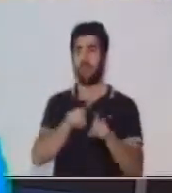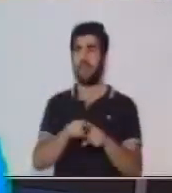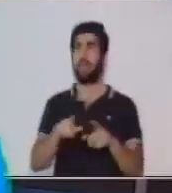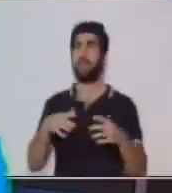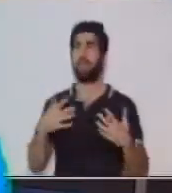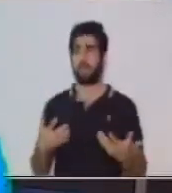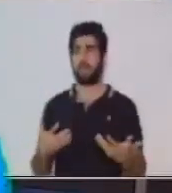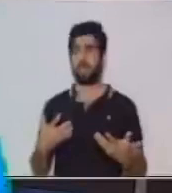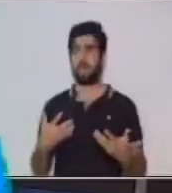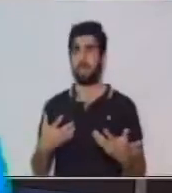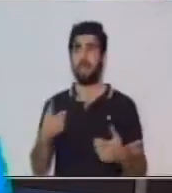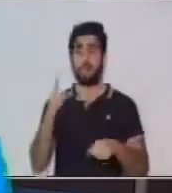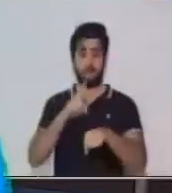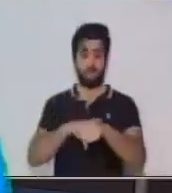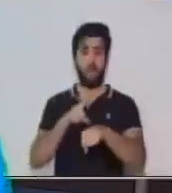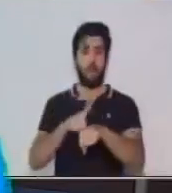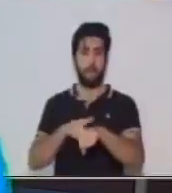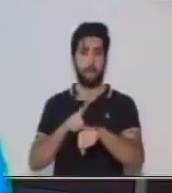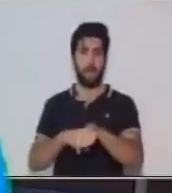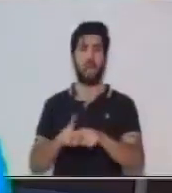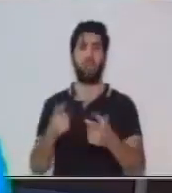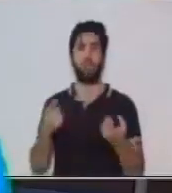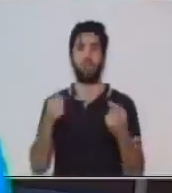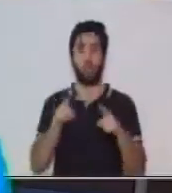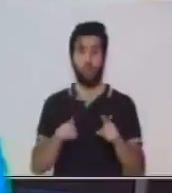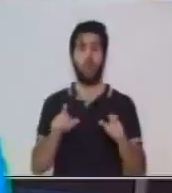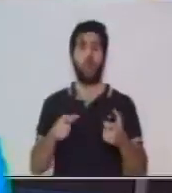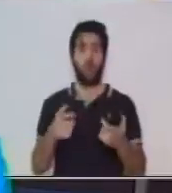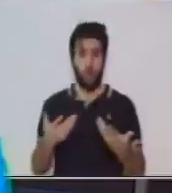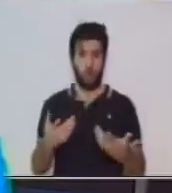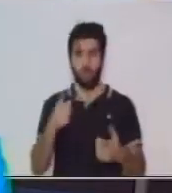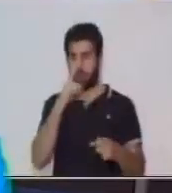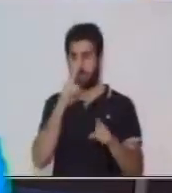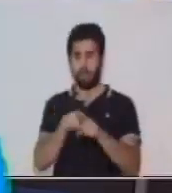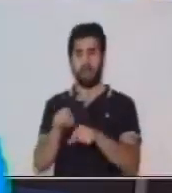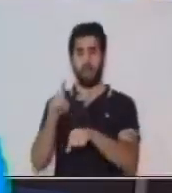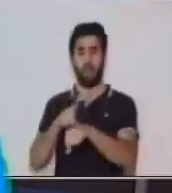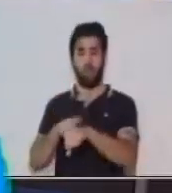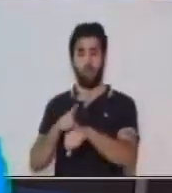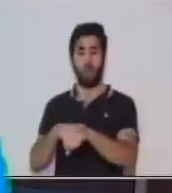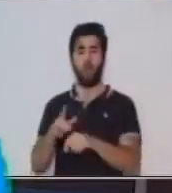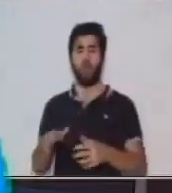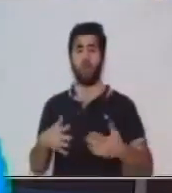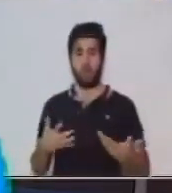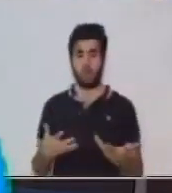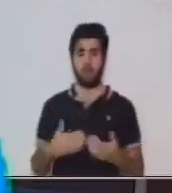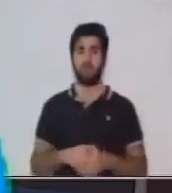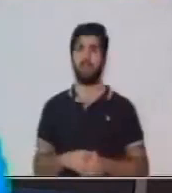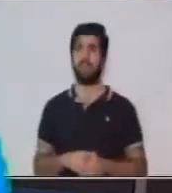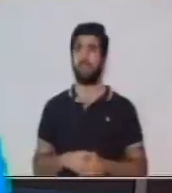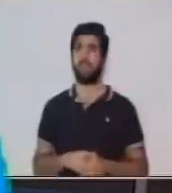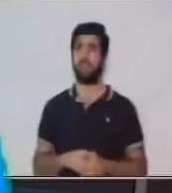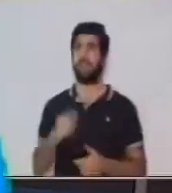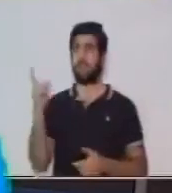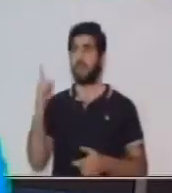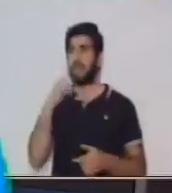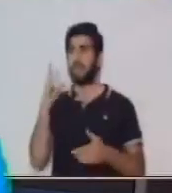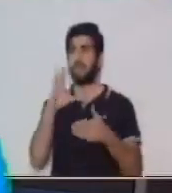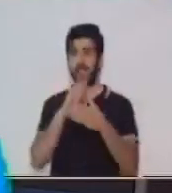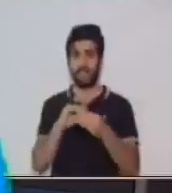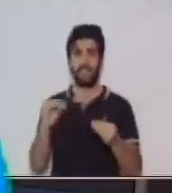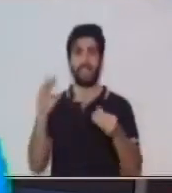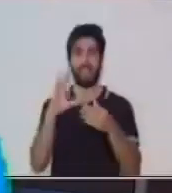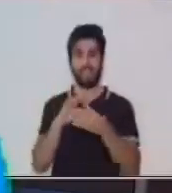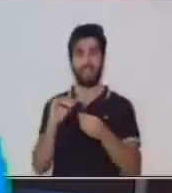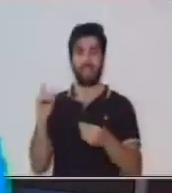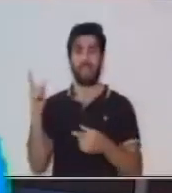del lugar, el momento en el que está sucediendo o la hora en la que está sucediendo. Entonces, y el narrador, ante todo,